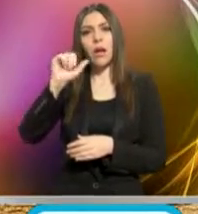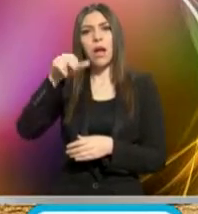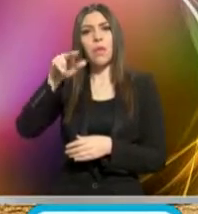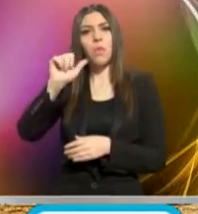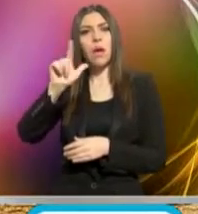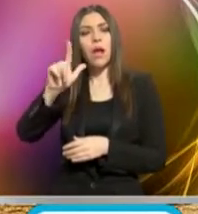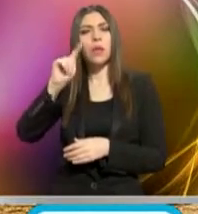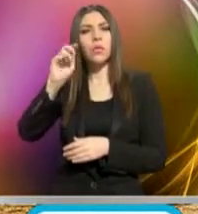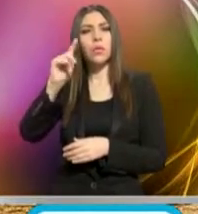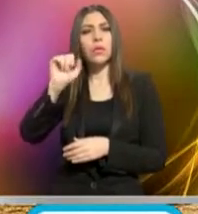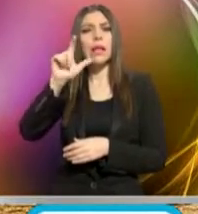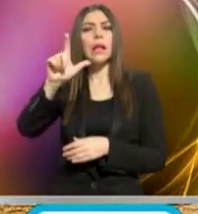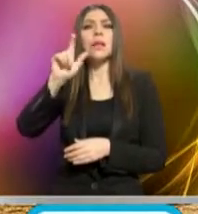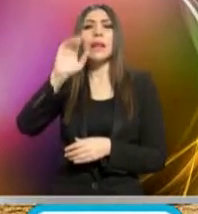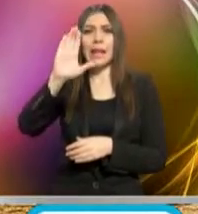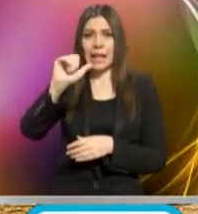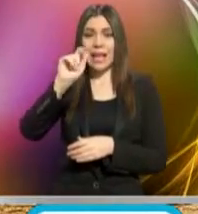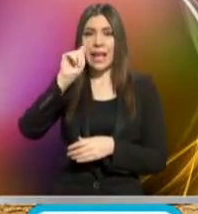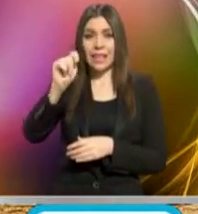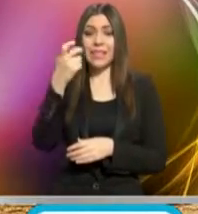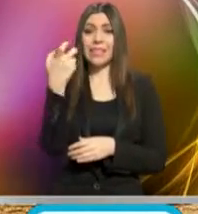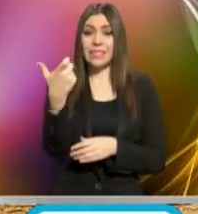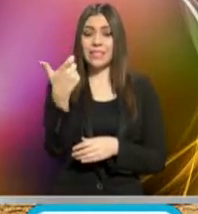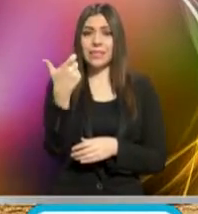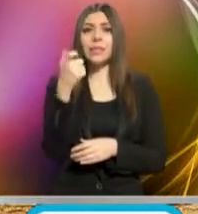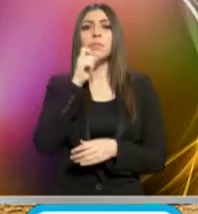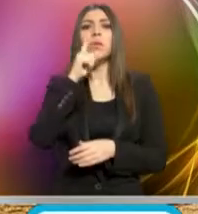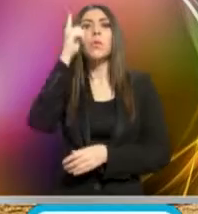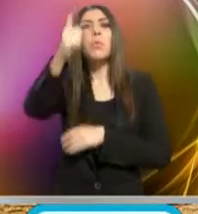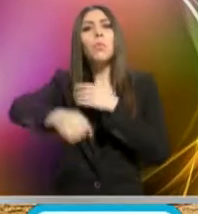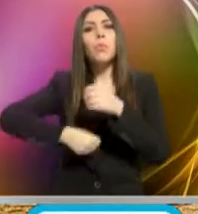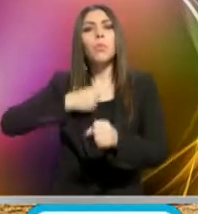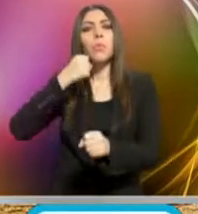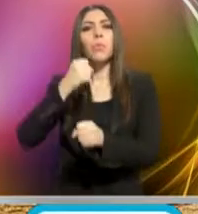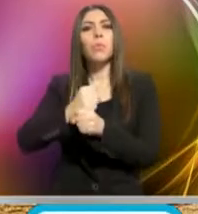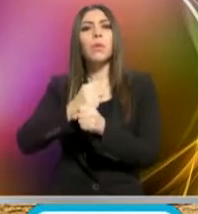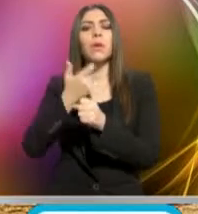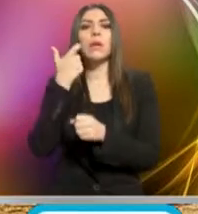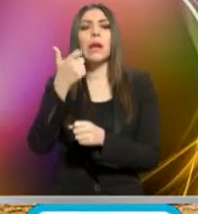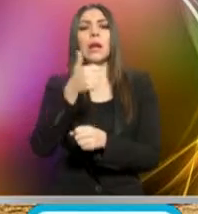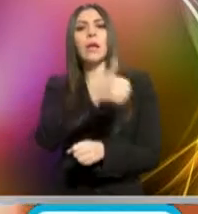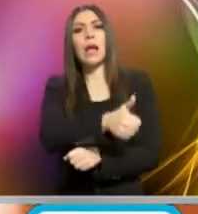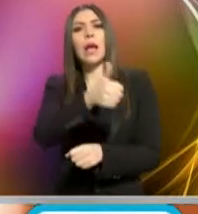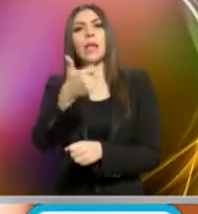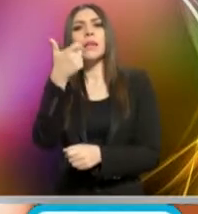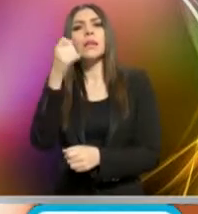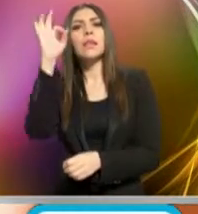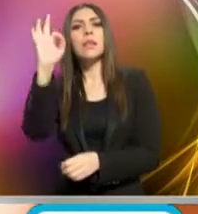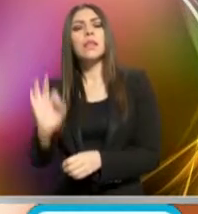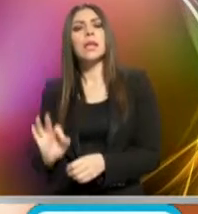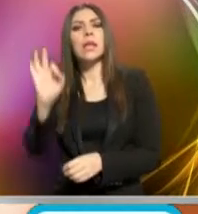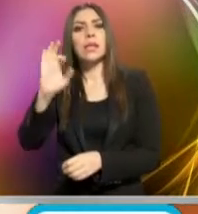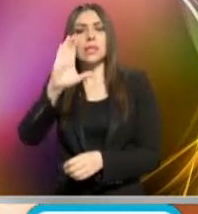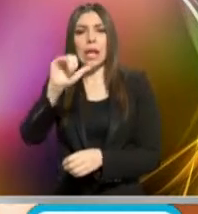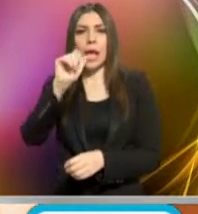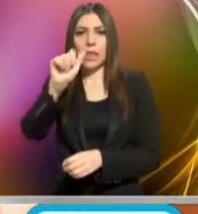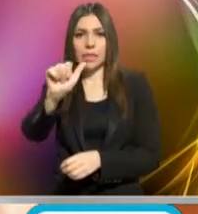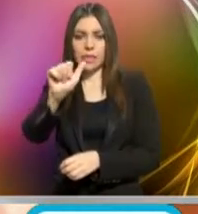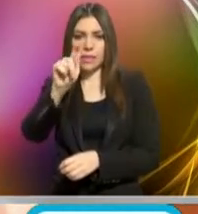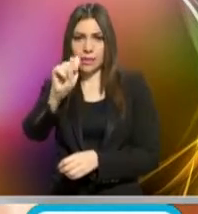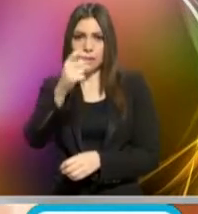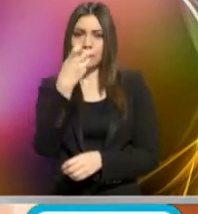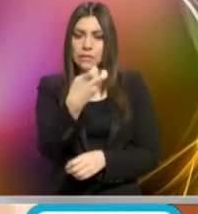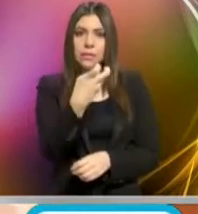cuenta muchas veces hasta abajo y es el costo del interés que te cobra la tarjeta al año. Entonces, el CAT nunca va a